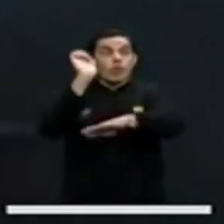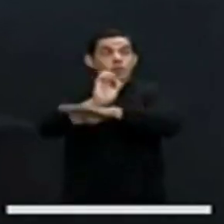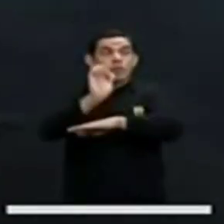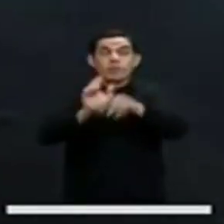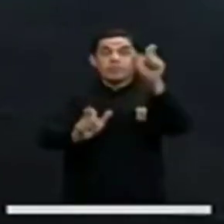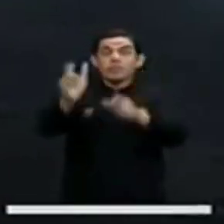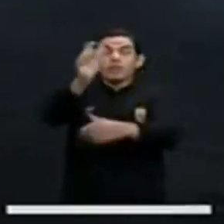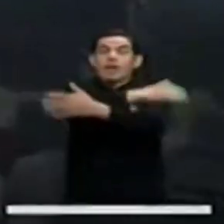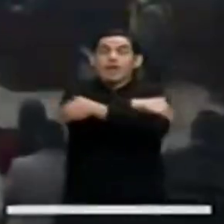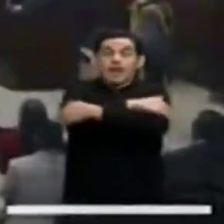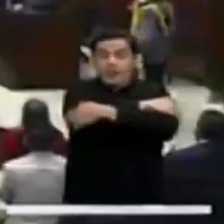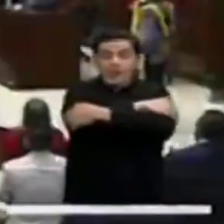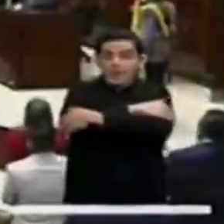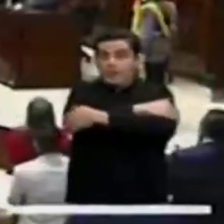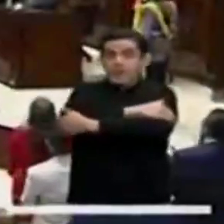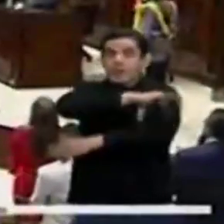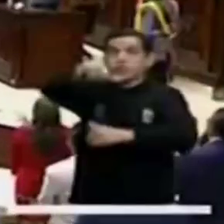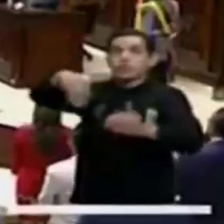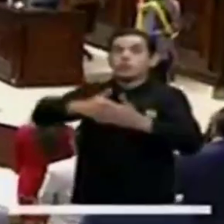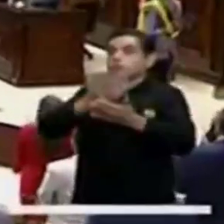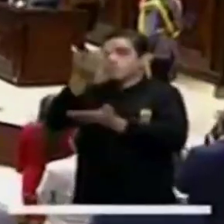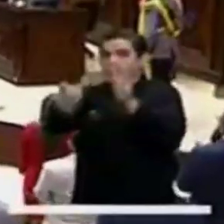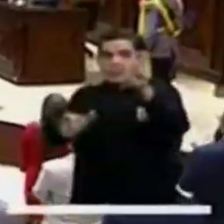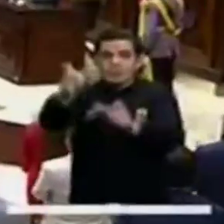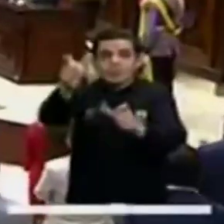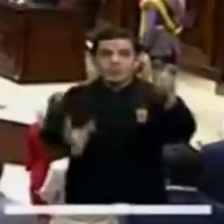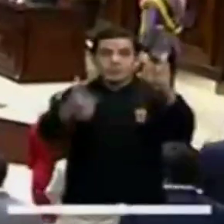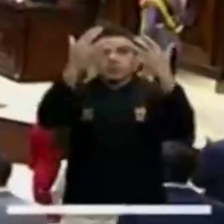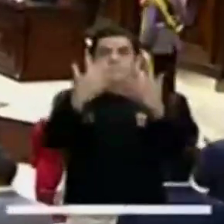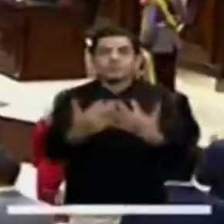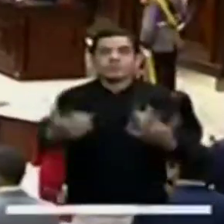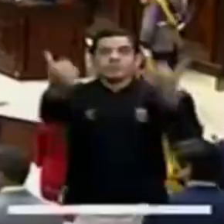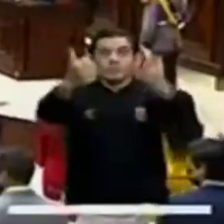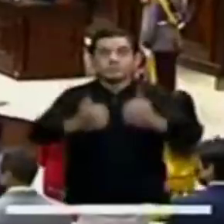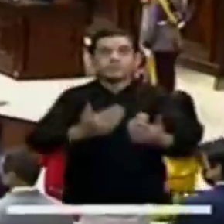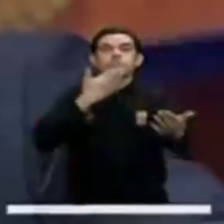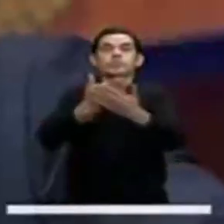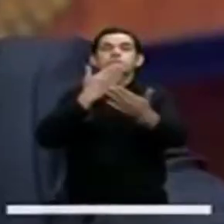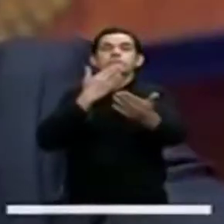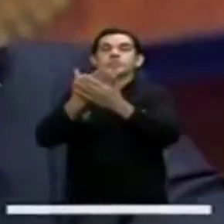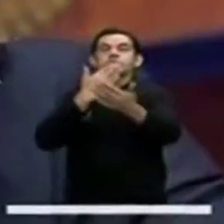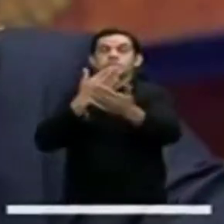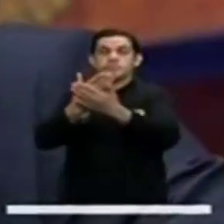abrazo a todos los presentes en esta ceremonia. Muchas gracias.